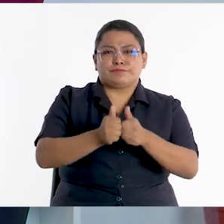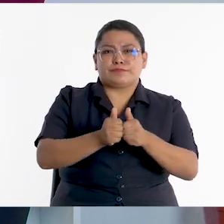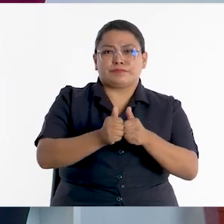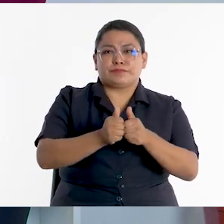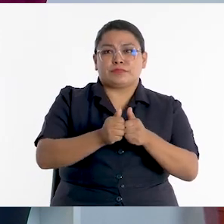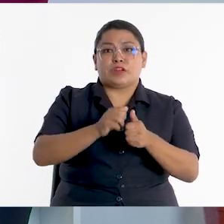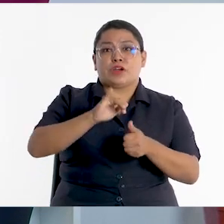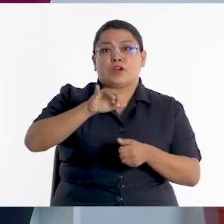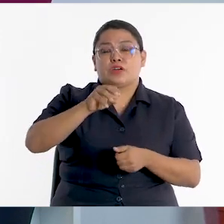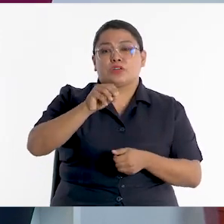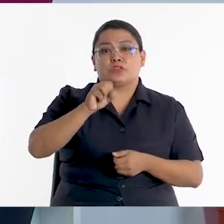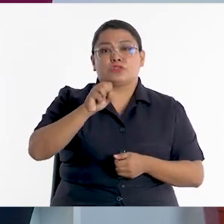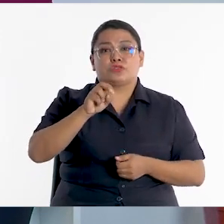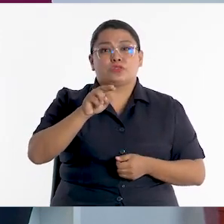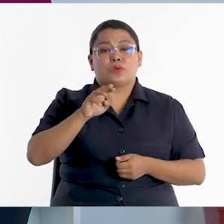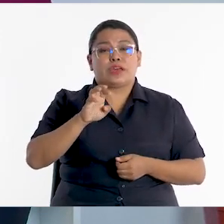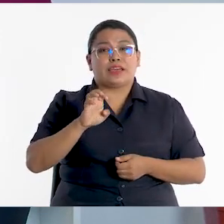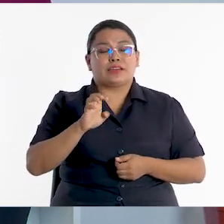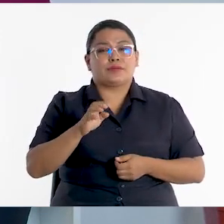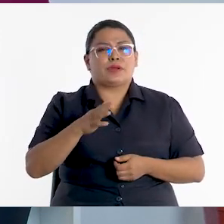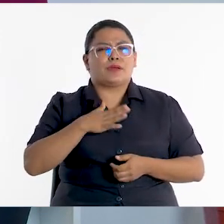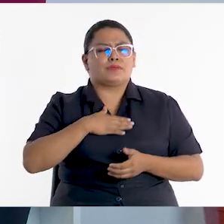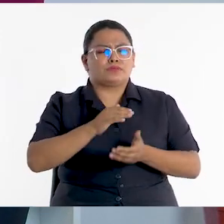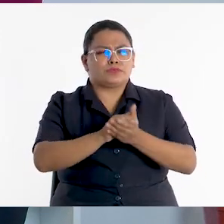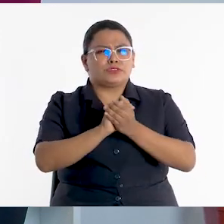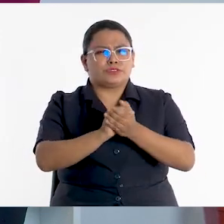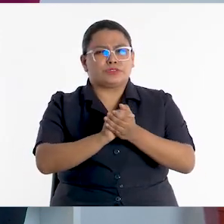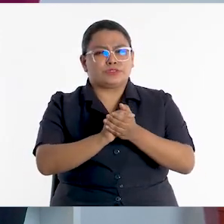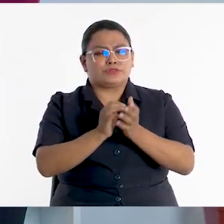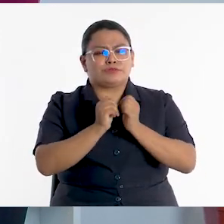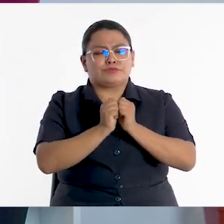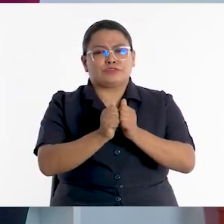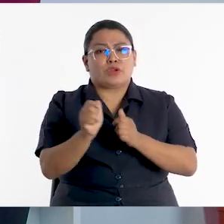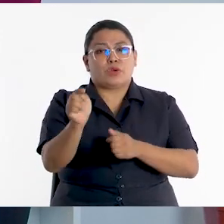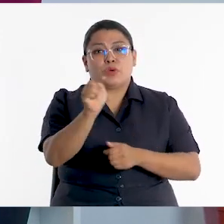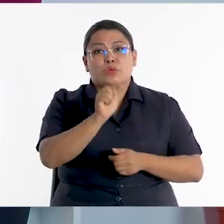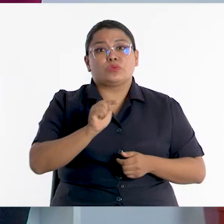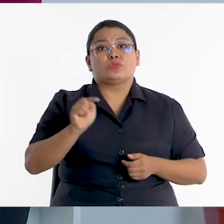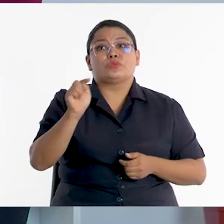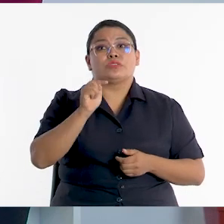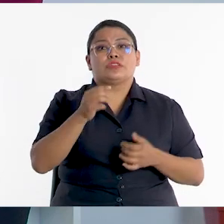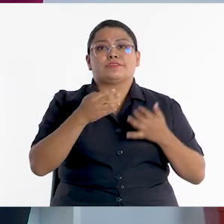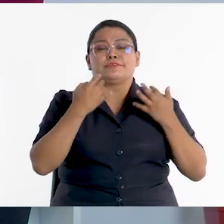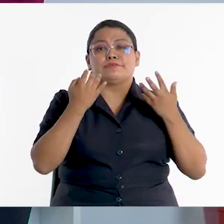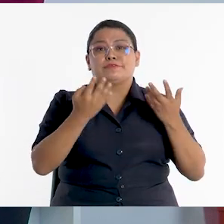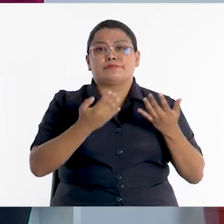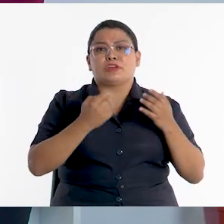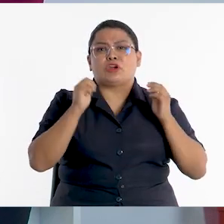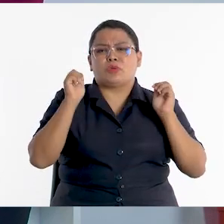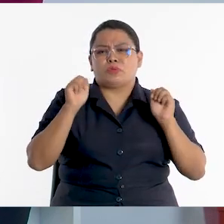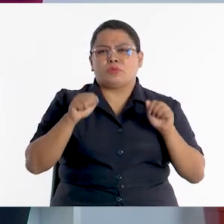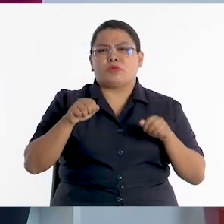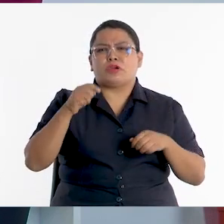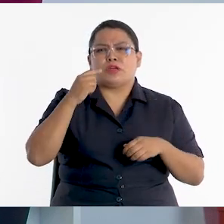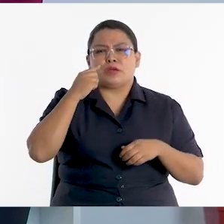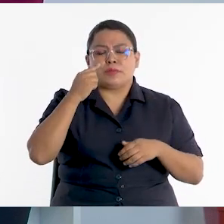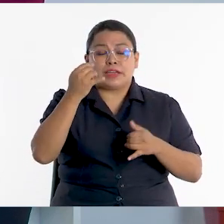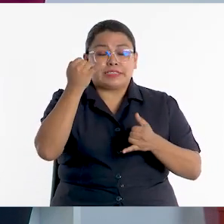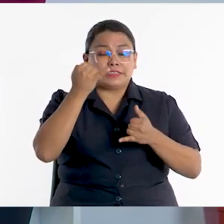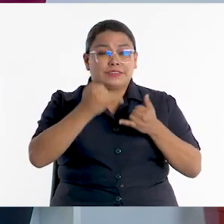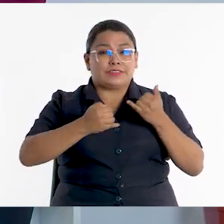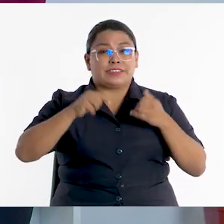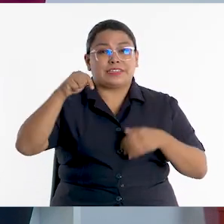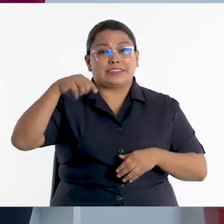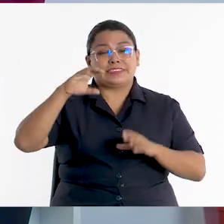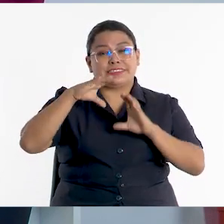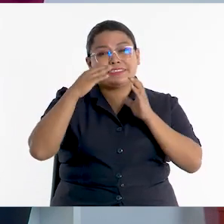acompañará Josué Castillo. Para mí también es un gusto estar con todos ustedes y espero que te puedas quedar hasta el final de este